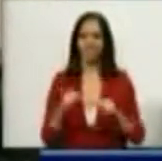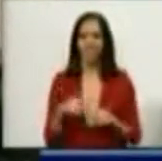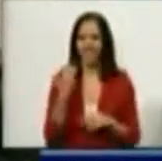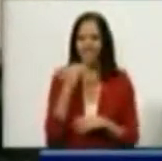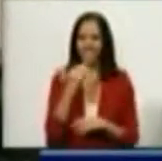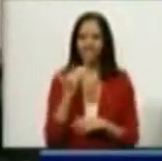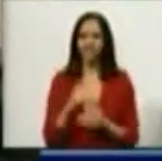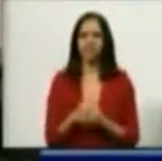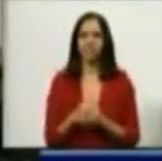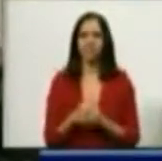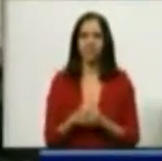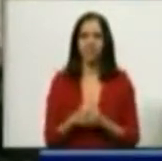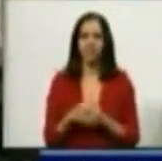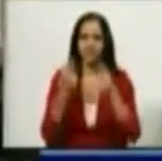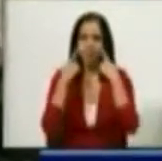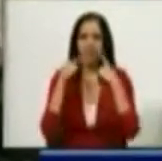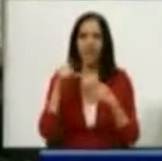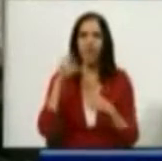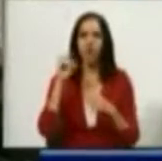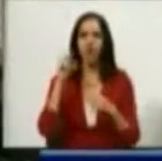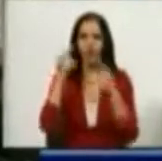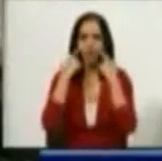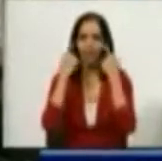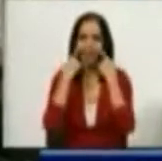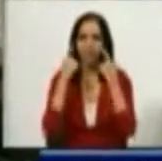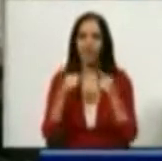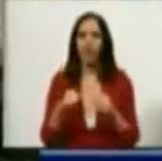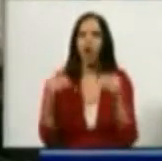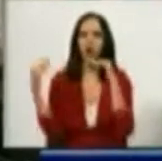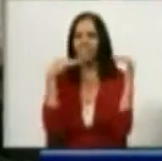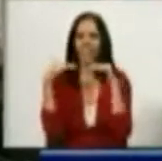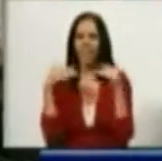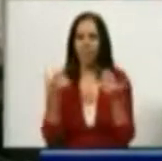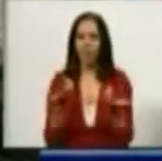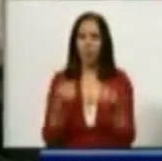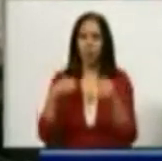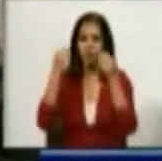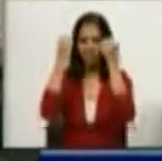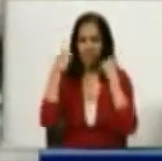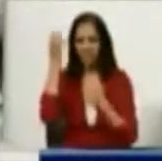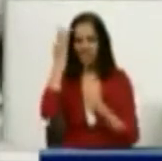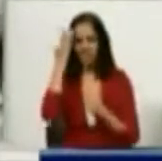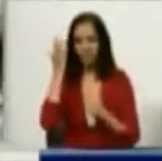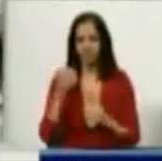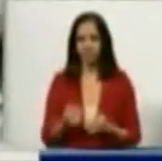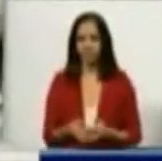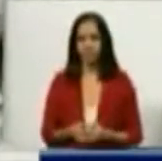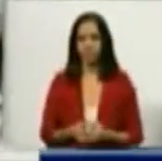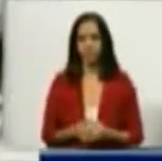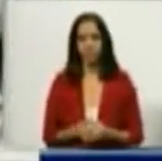vamos a ver lorenzale pues para que usted vean un terrorista en acción disfrazadito mándelo